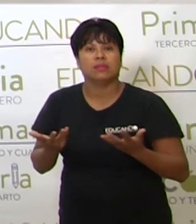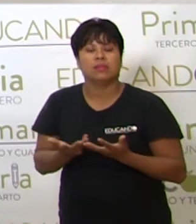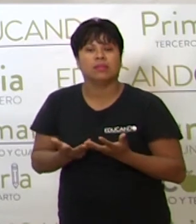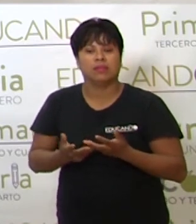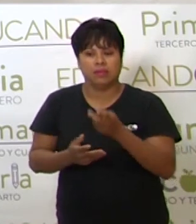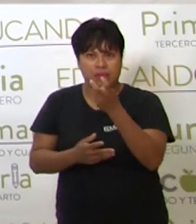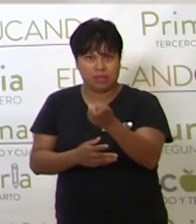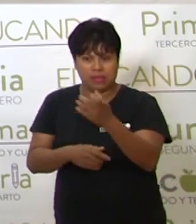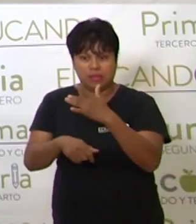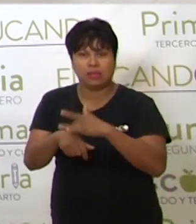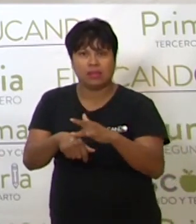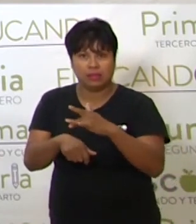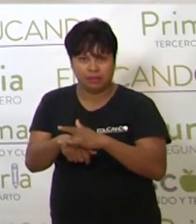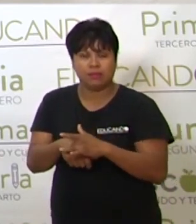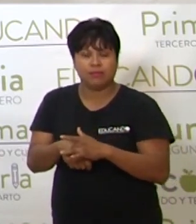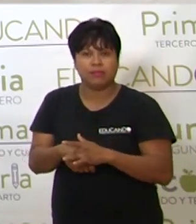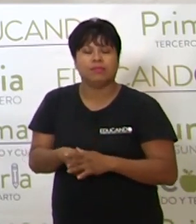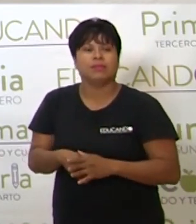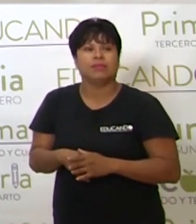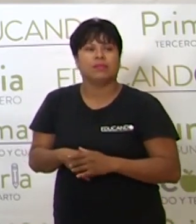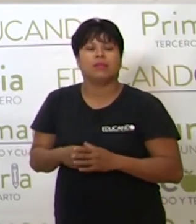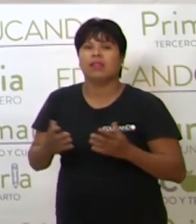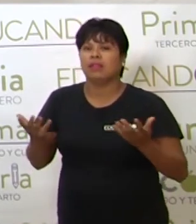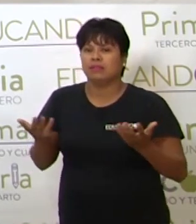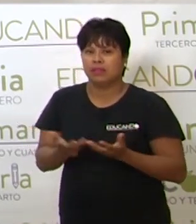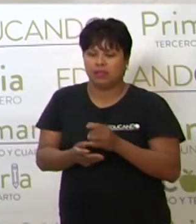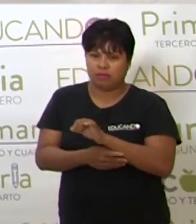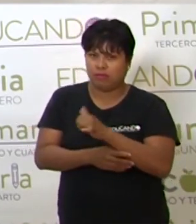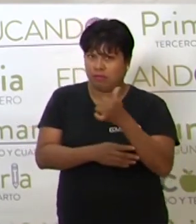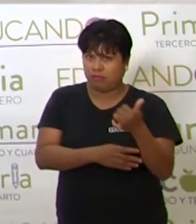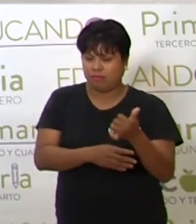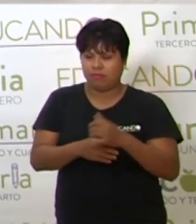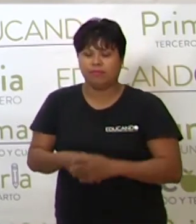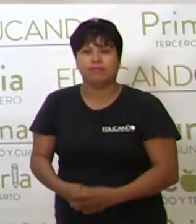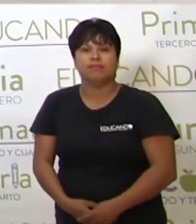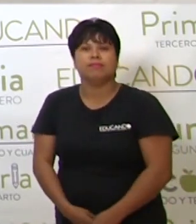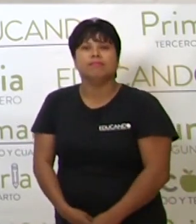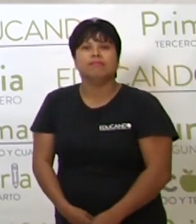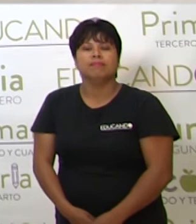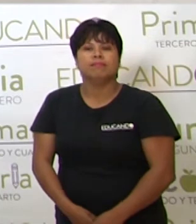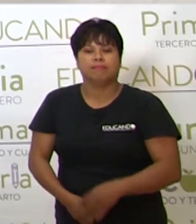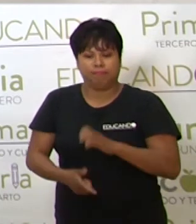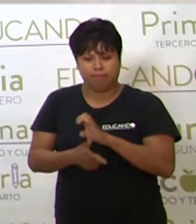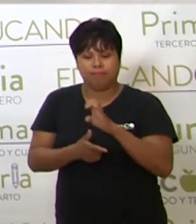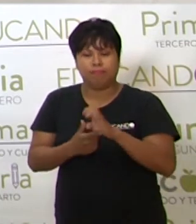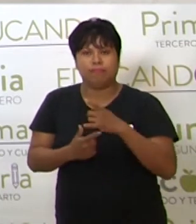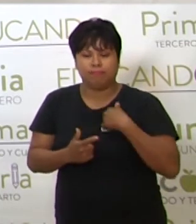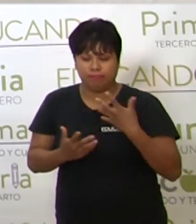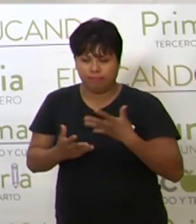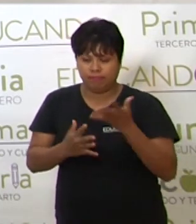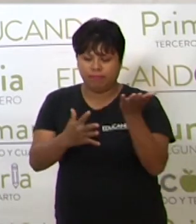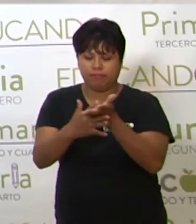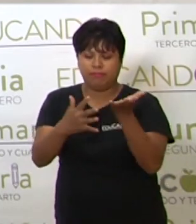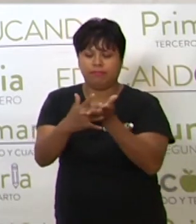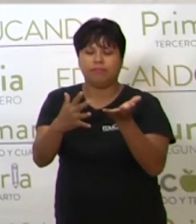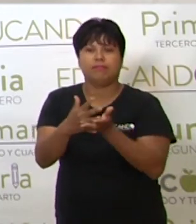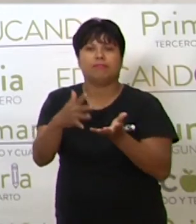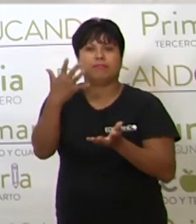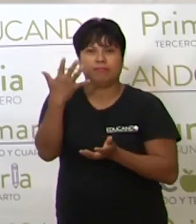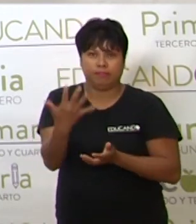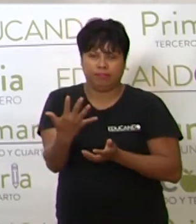este queso de acá funcionando lo con el otro entonces voy a dividirlo en cinco partes son